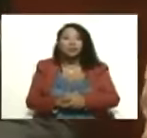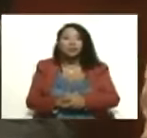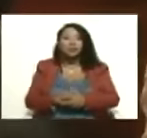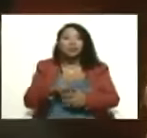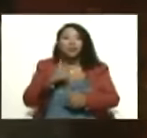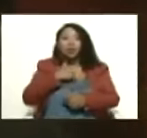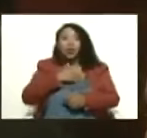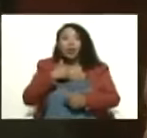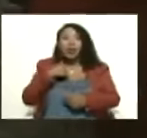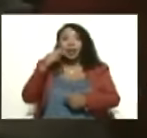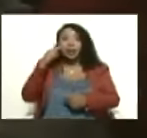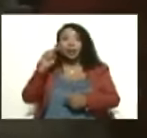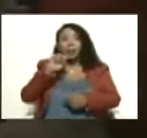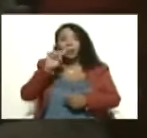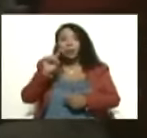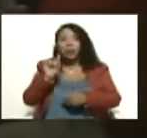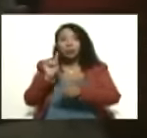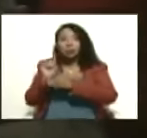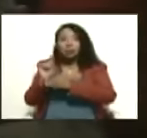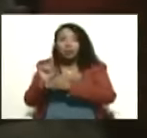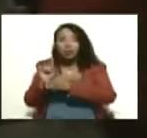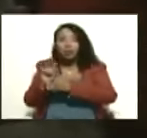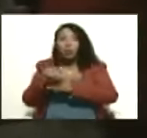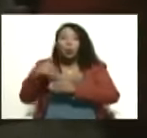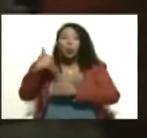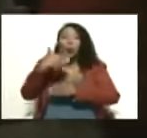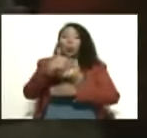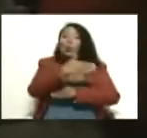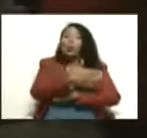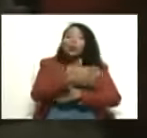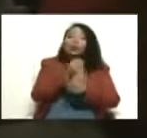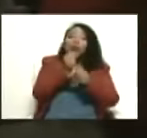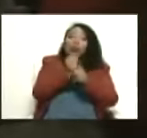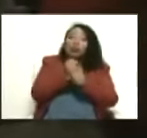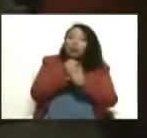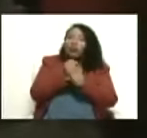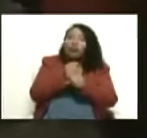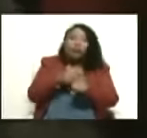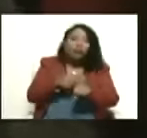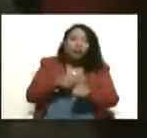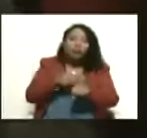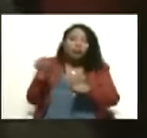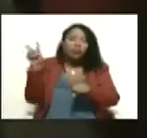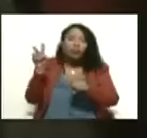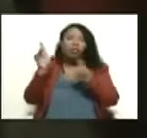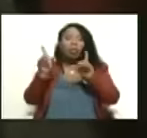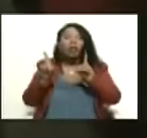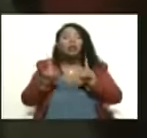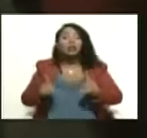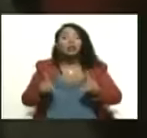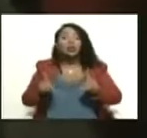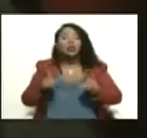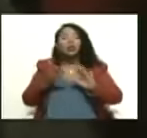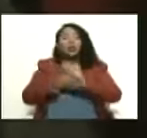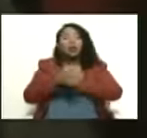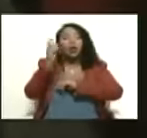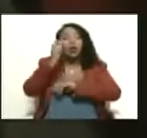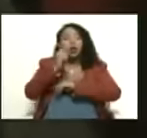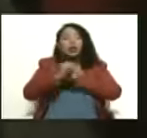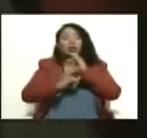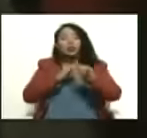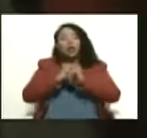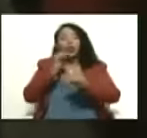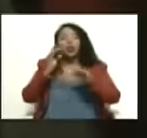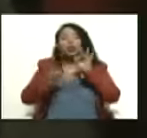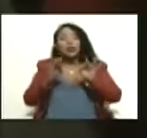para le quería preguntar para cuándo esperaría eh Venezuela una decisión de la Corte Internacional de Justicia y